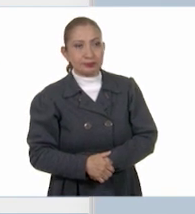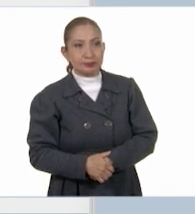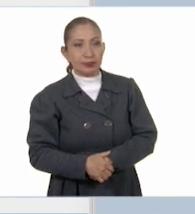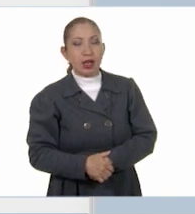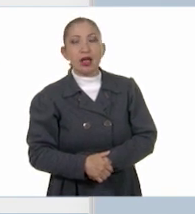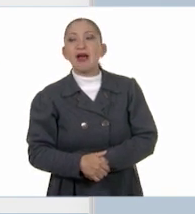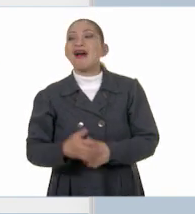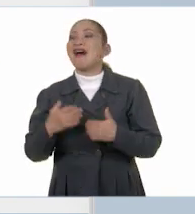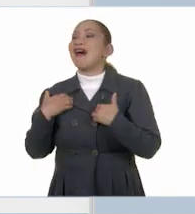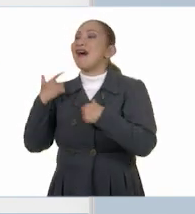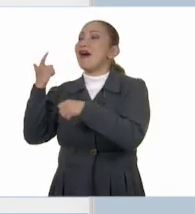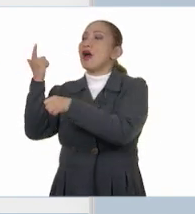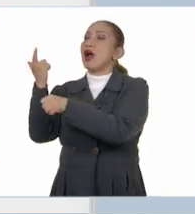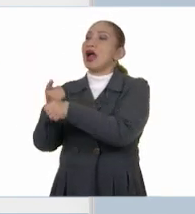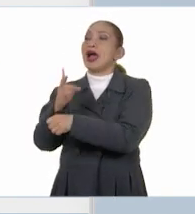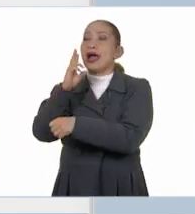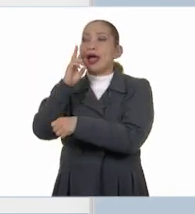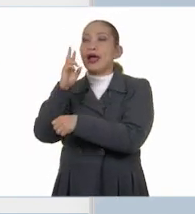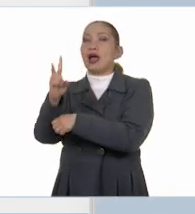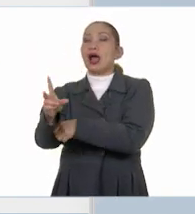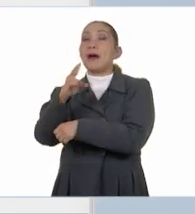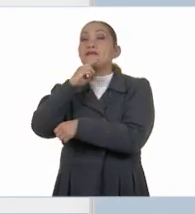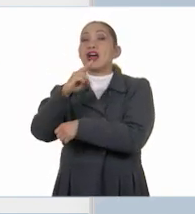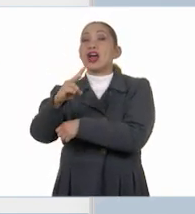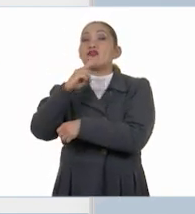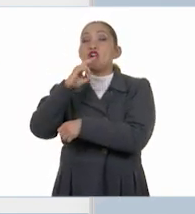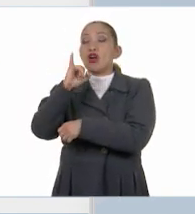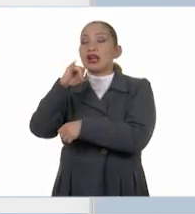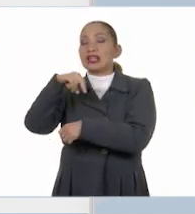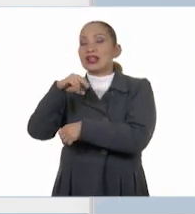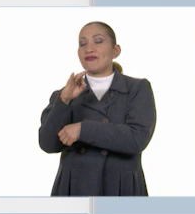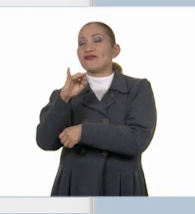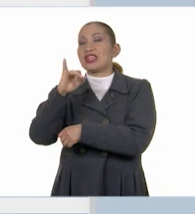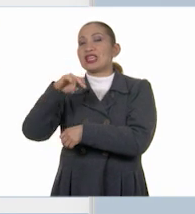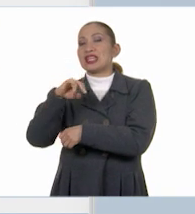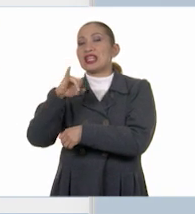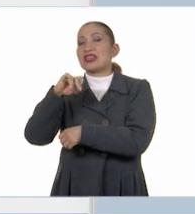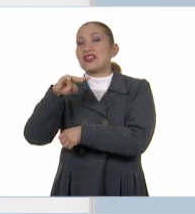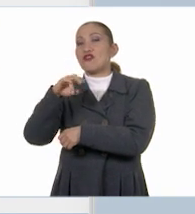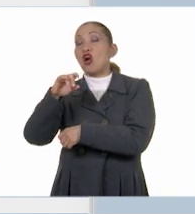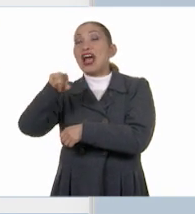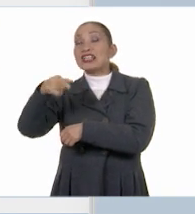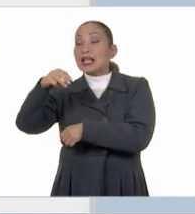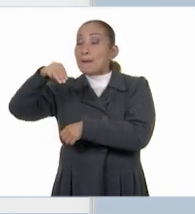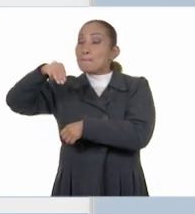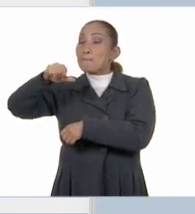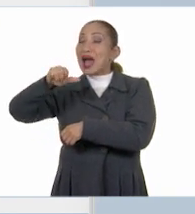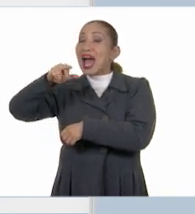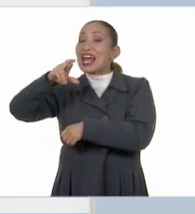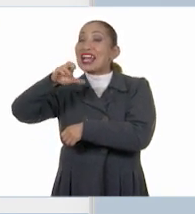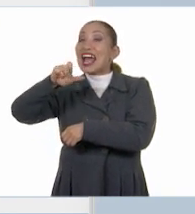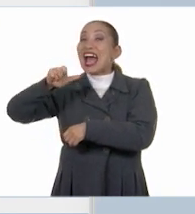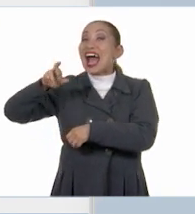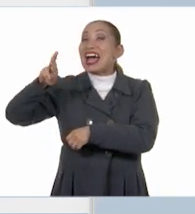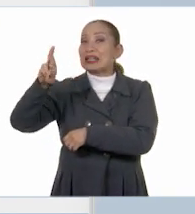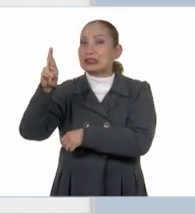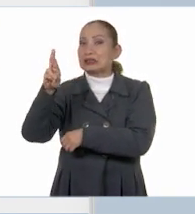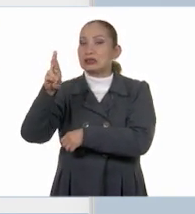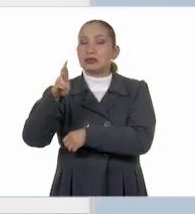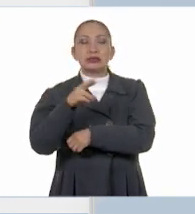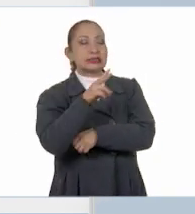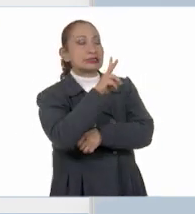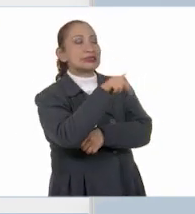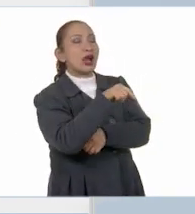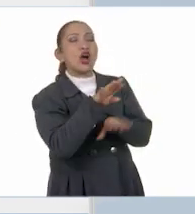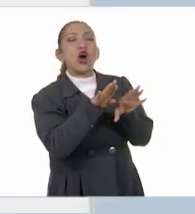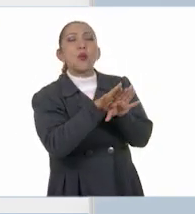Ah, ya vi, maestra. El verbo en infinitivo es marcar. Exacto, Raulito. ¿Y